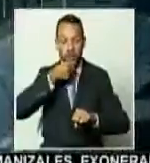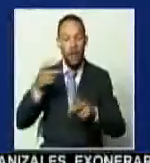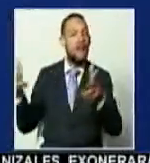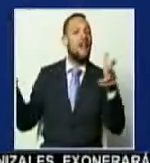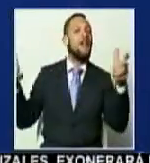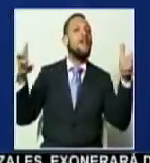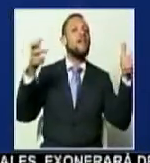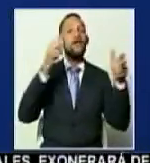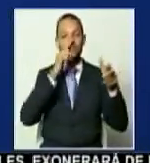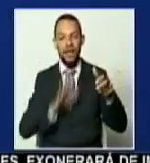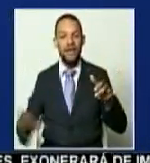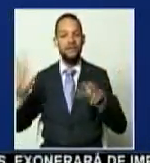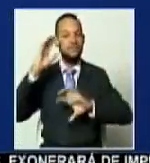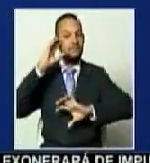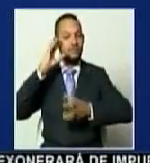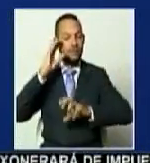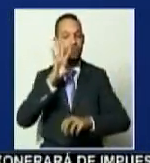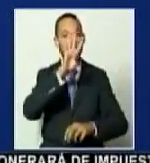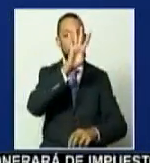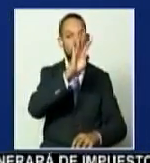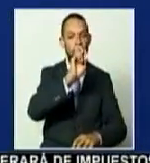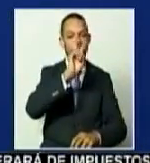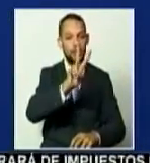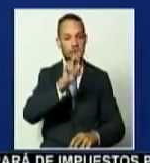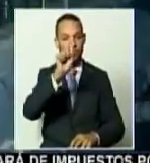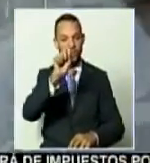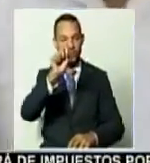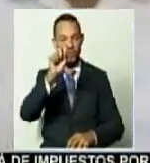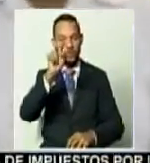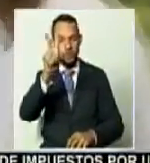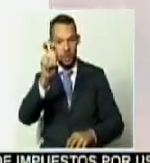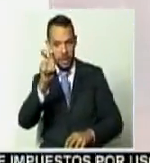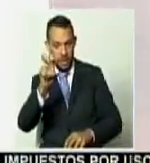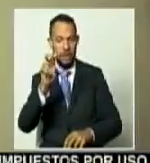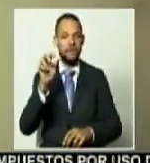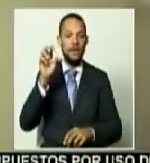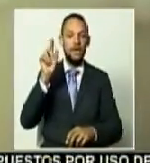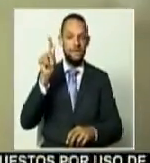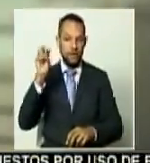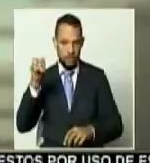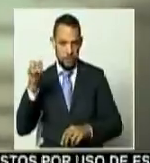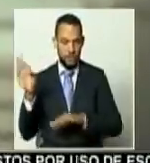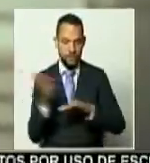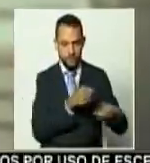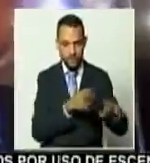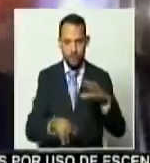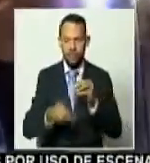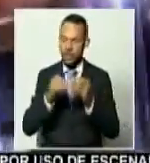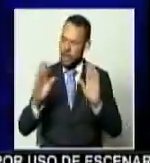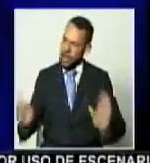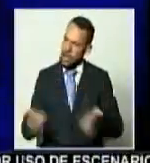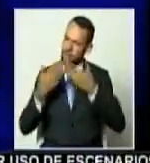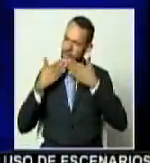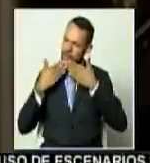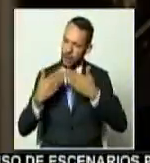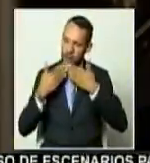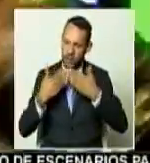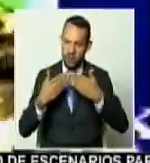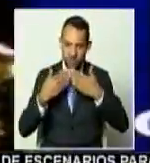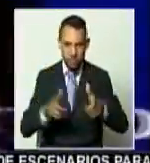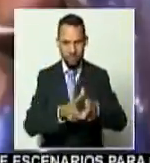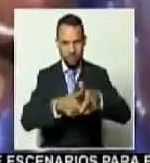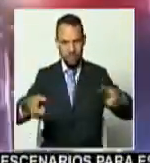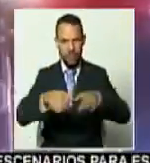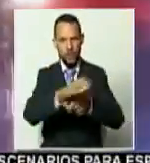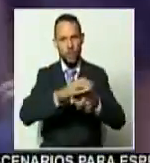Radio Nacional de Colombia en los 92.7 y en los 1000 AM. En esta oportunidad, como un agradecimiento a la creciente audiencia en